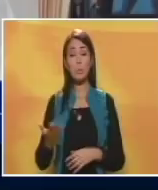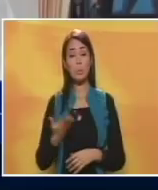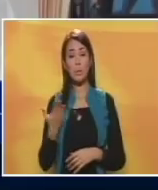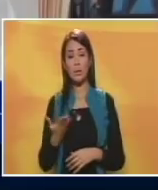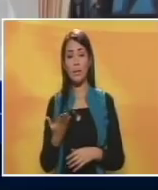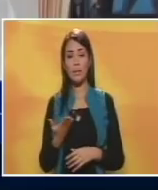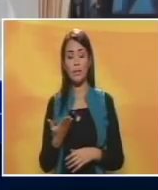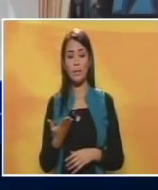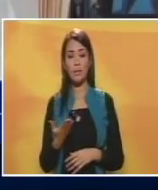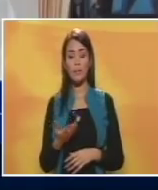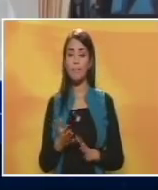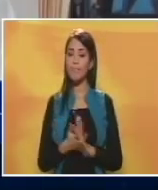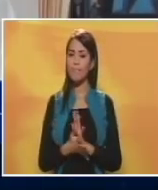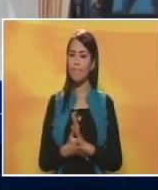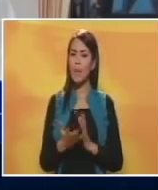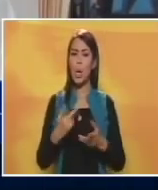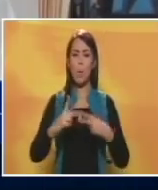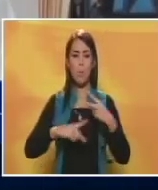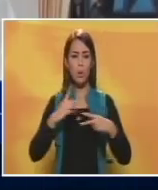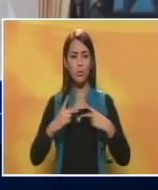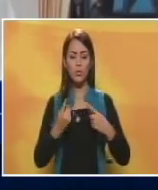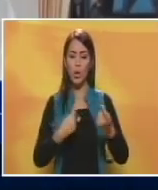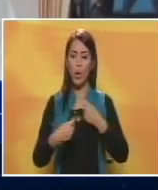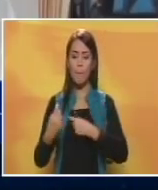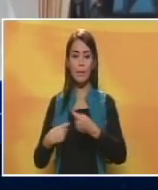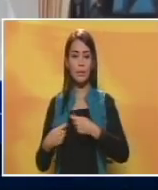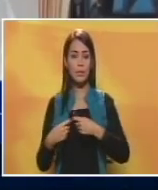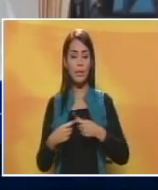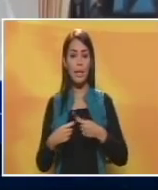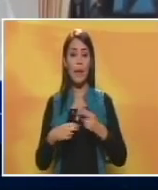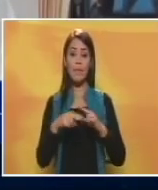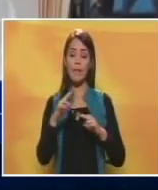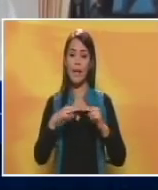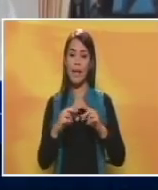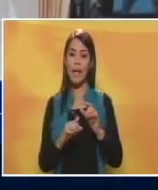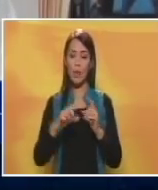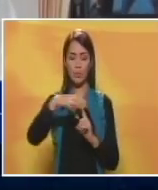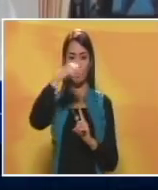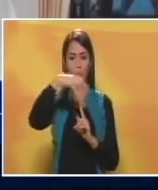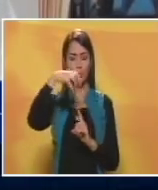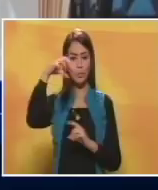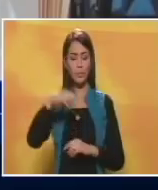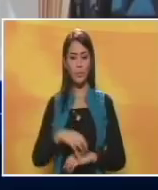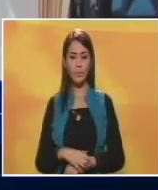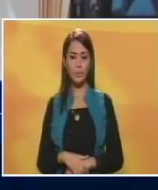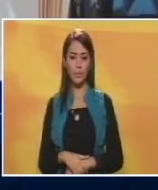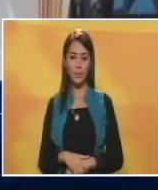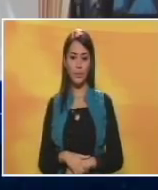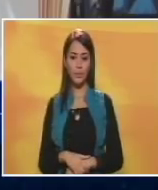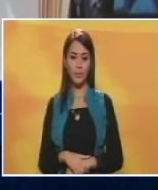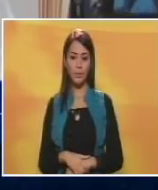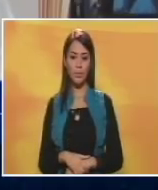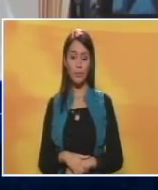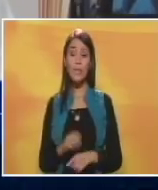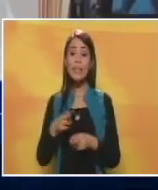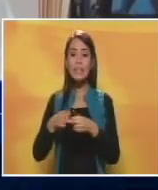a lo que es la producción y comercialización de lo que es el cemento y la cabilla. Sumado a eso, tenemos unos